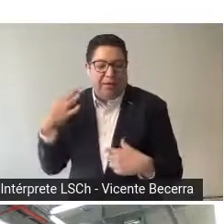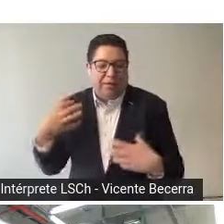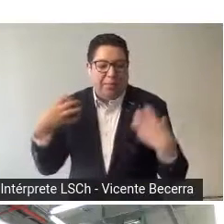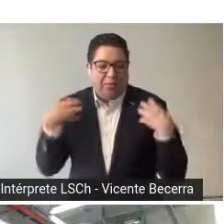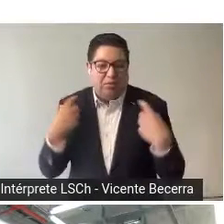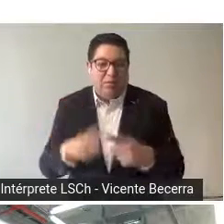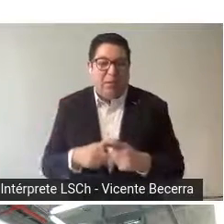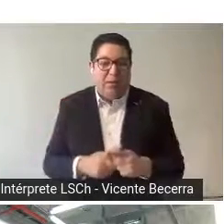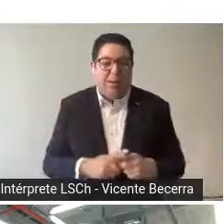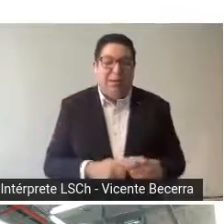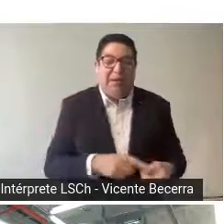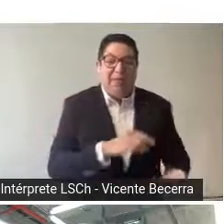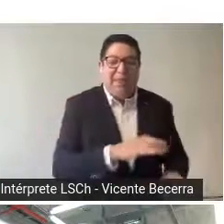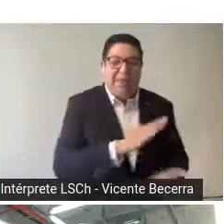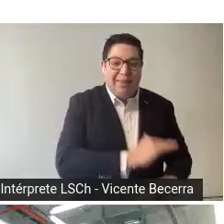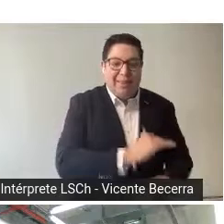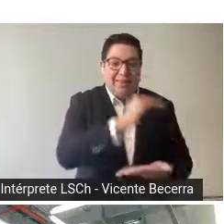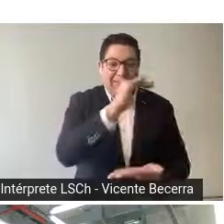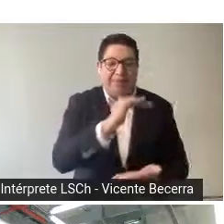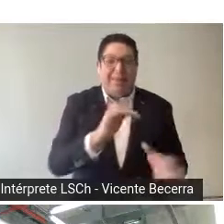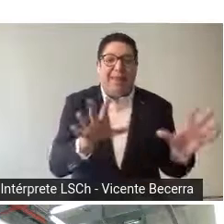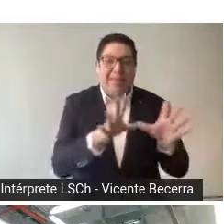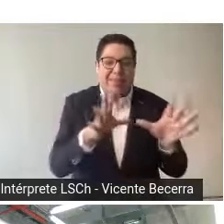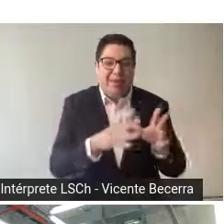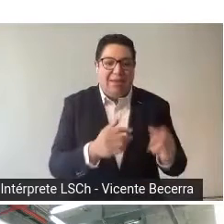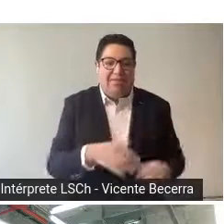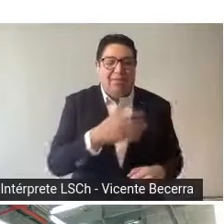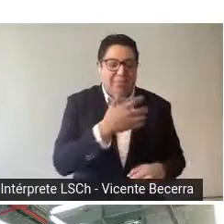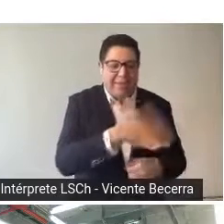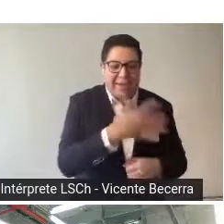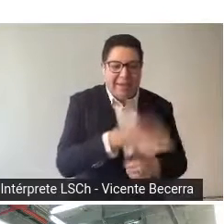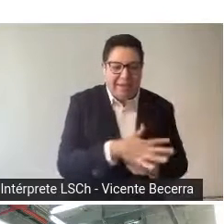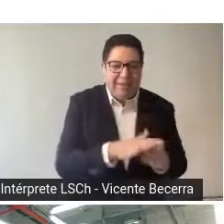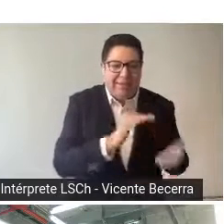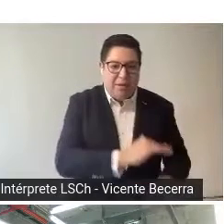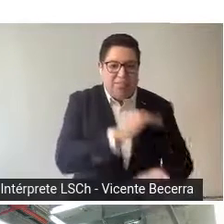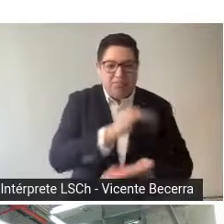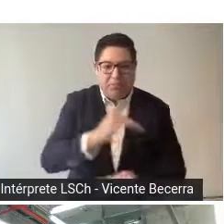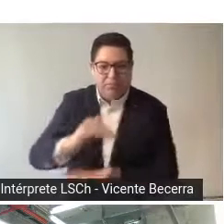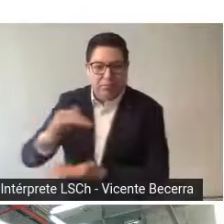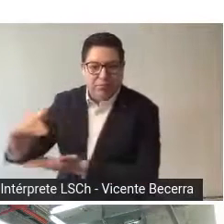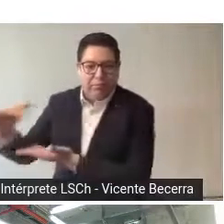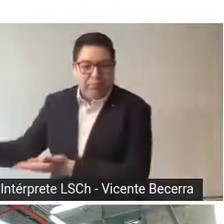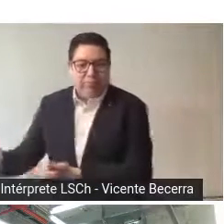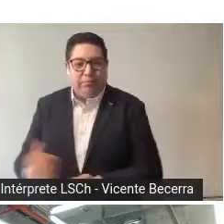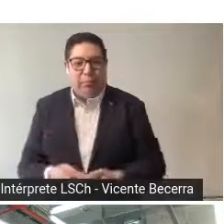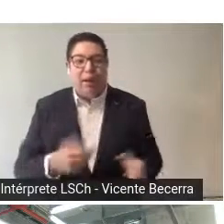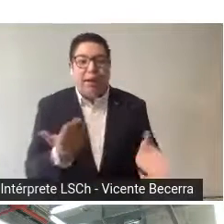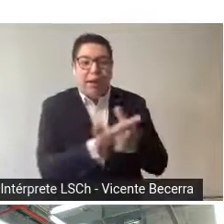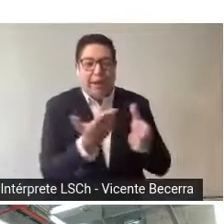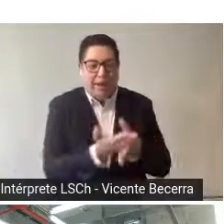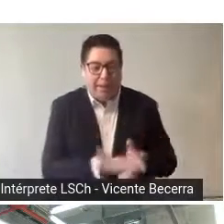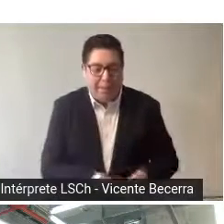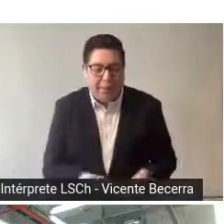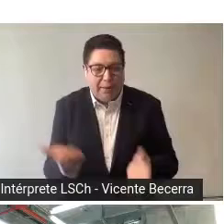en grupos de 10. Entonces tenía 15 montones. Y eso me iba diciendo a mí que qué cantidad